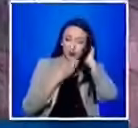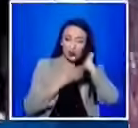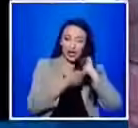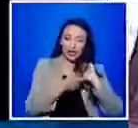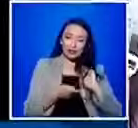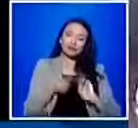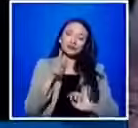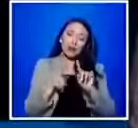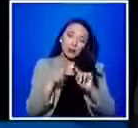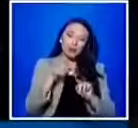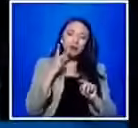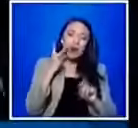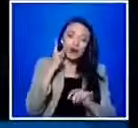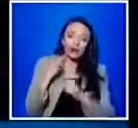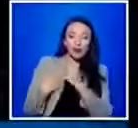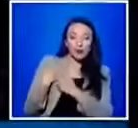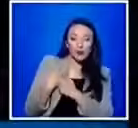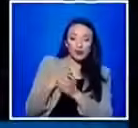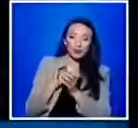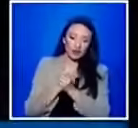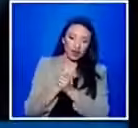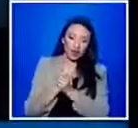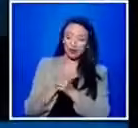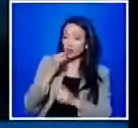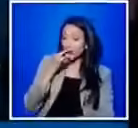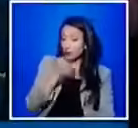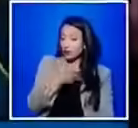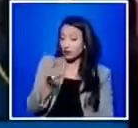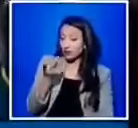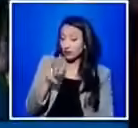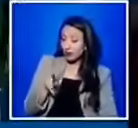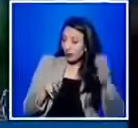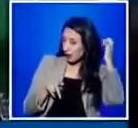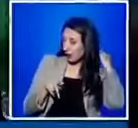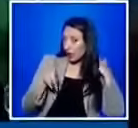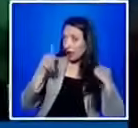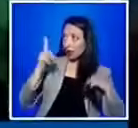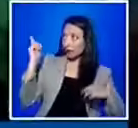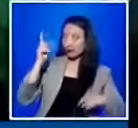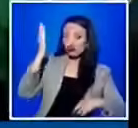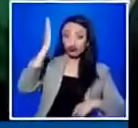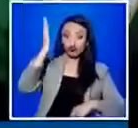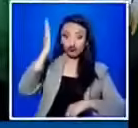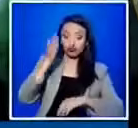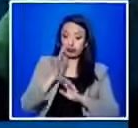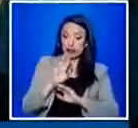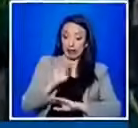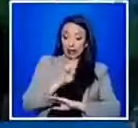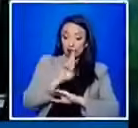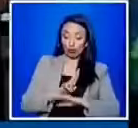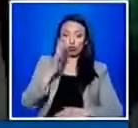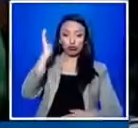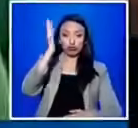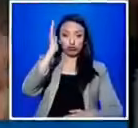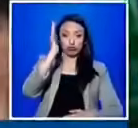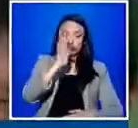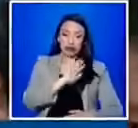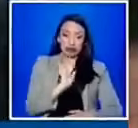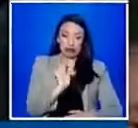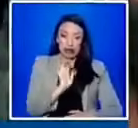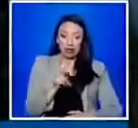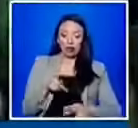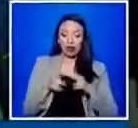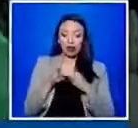papitos emocionados. Por supuesto, los chicos también, ya les dan algunas instrucciones. Empieza la ceremonia de inauguración en